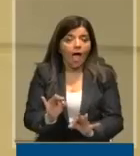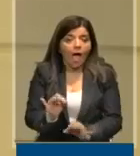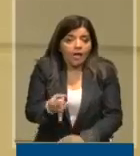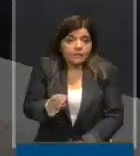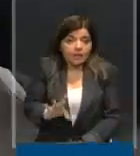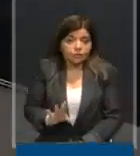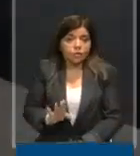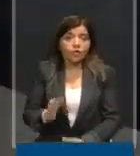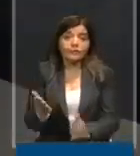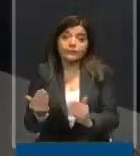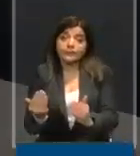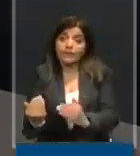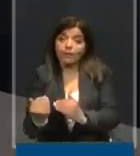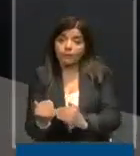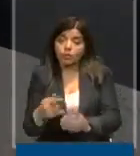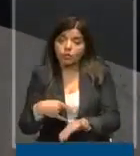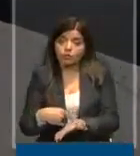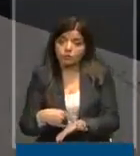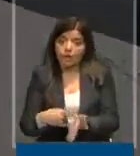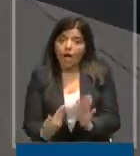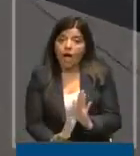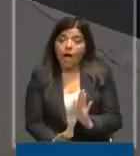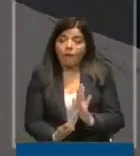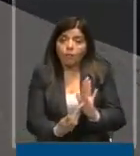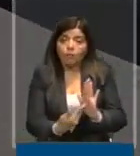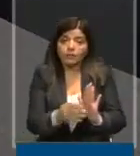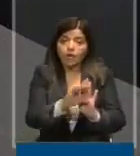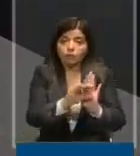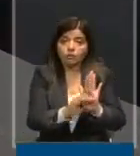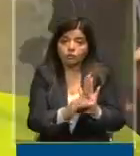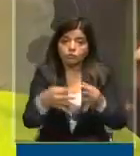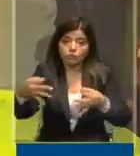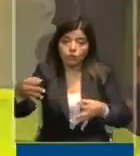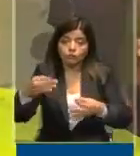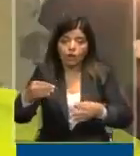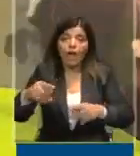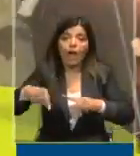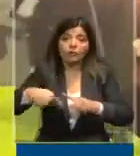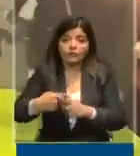el apoyo del Congreso. Propuesta constitucional que nuevamente pone en el